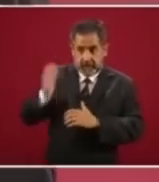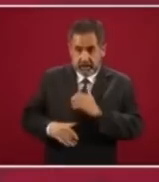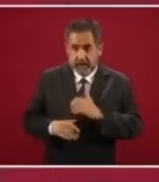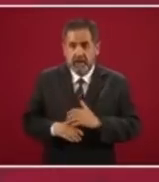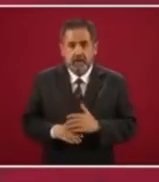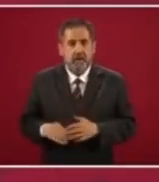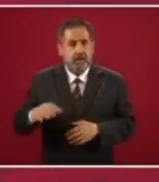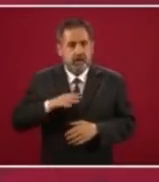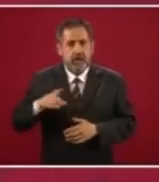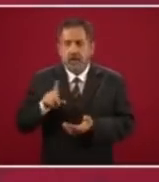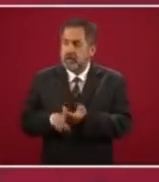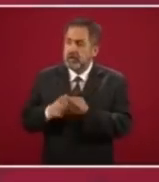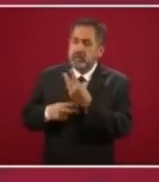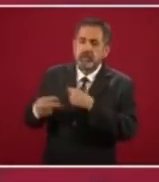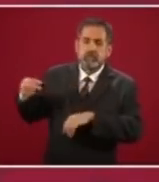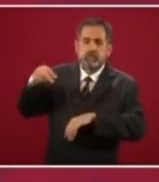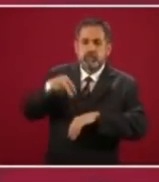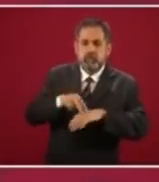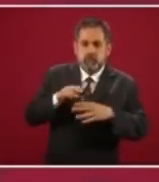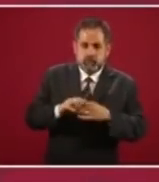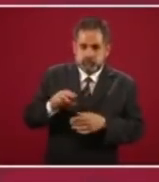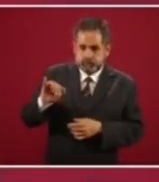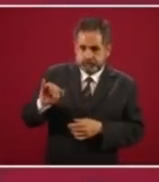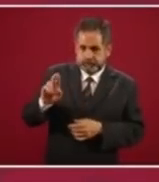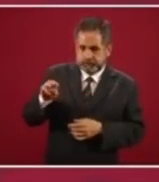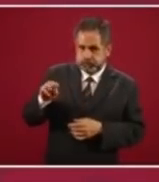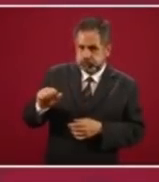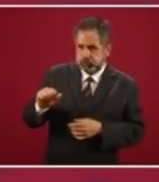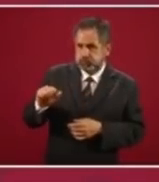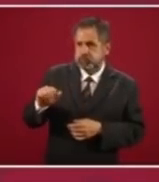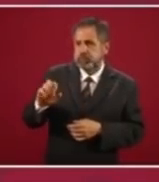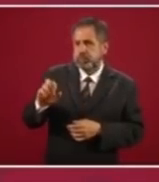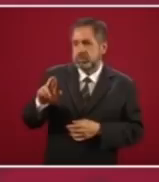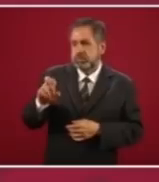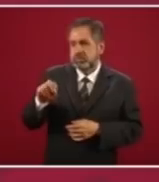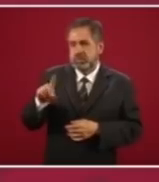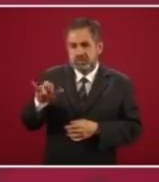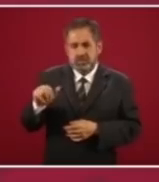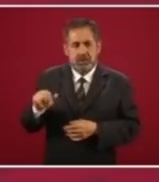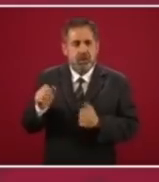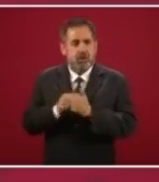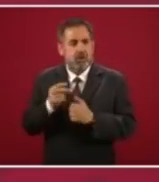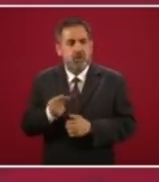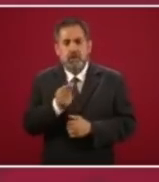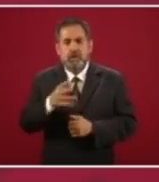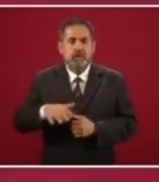va a estar Irma Eréndira Sandoval con ustedes